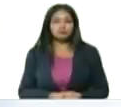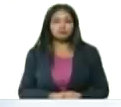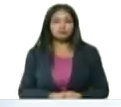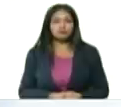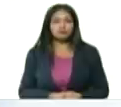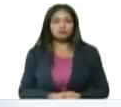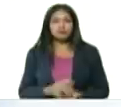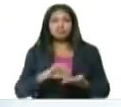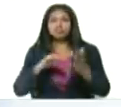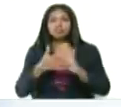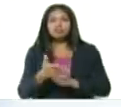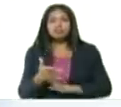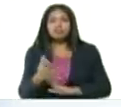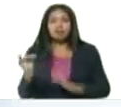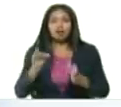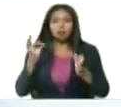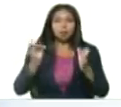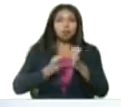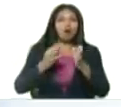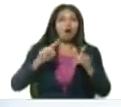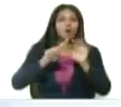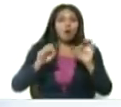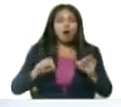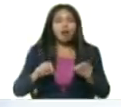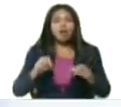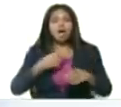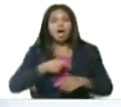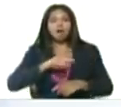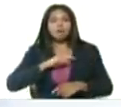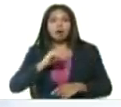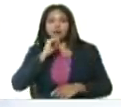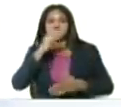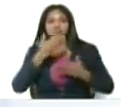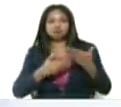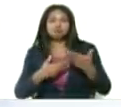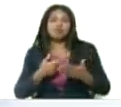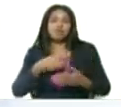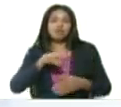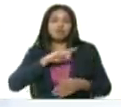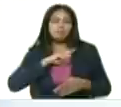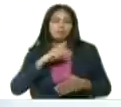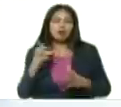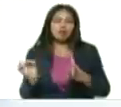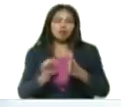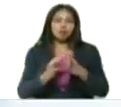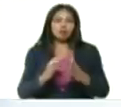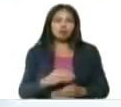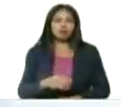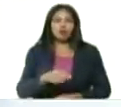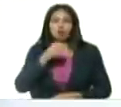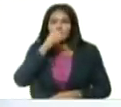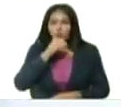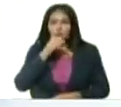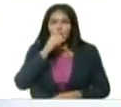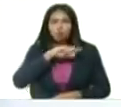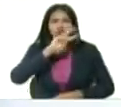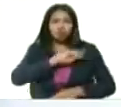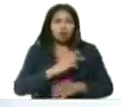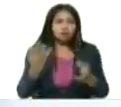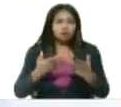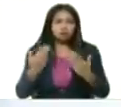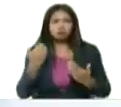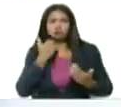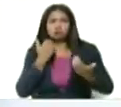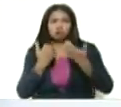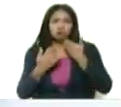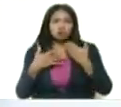quiere decir que se contagió en España, de acuerdo a este reportaje. Apareció con tos seca, fiebre, malestar